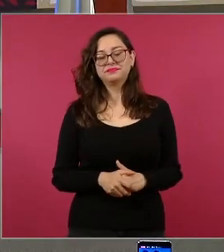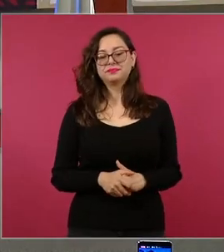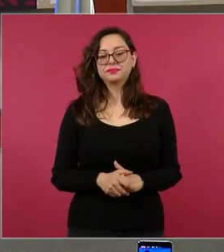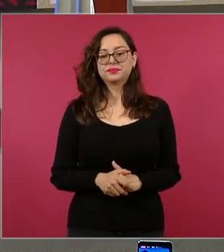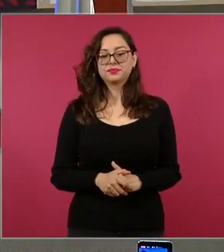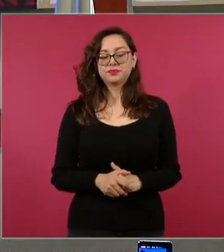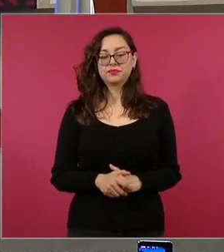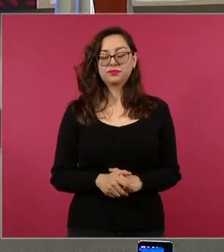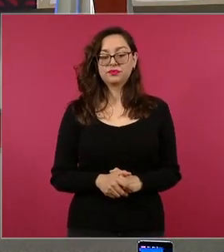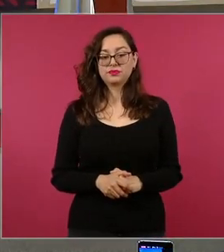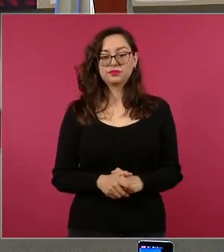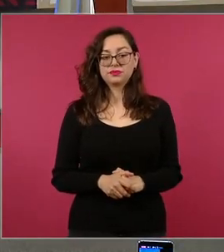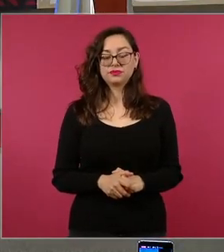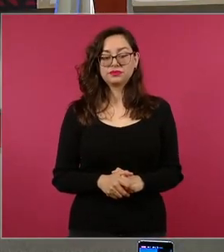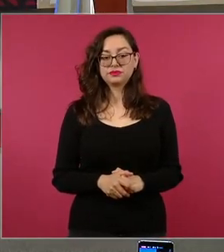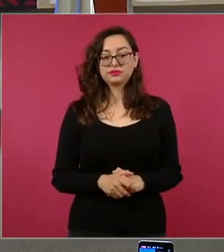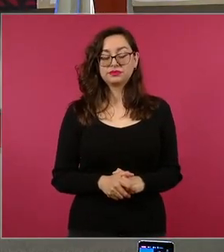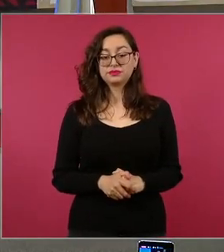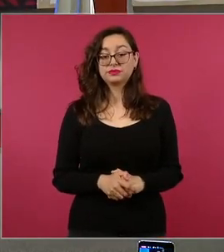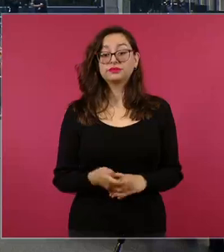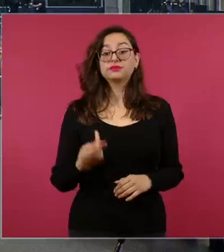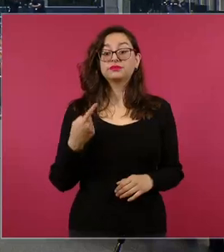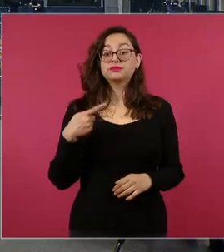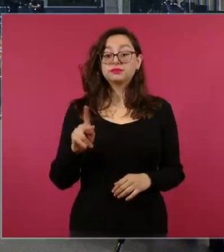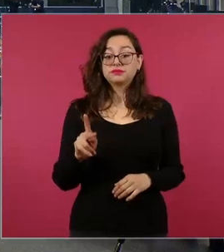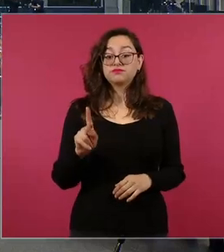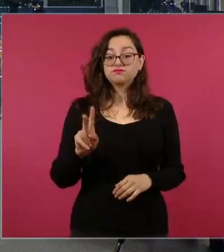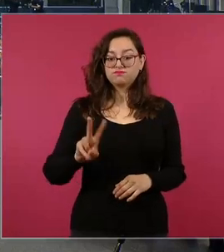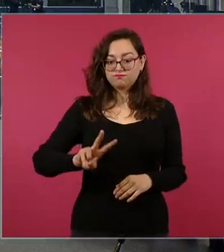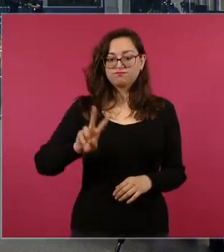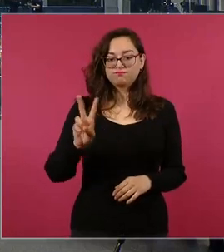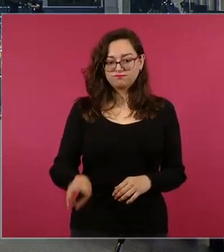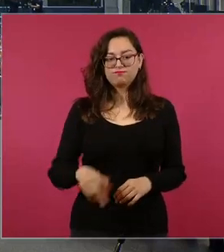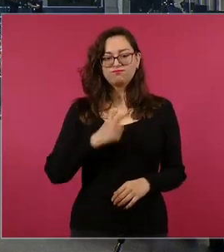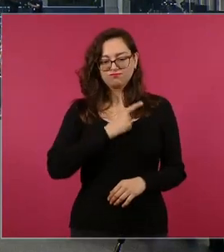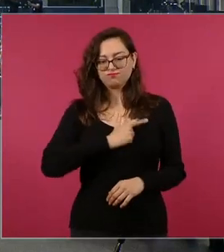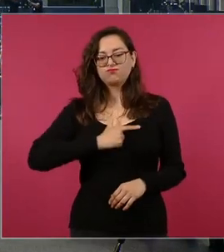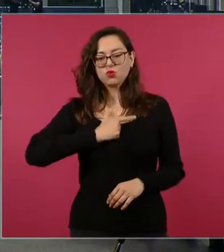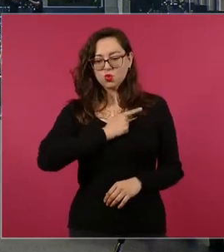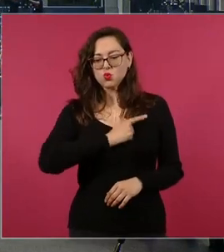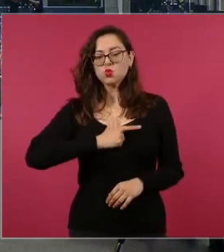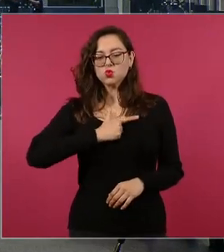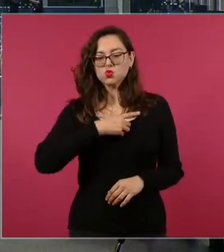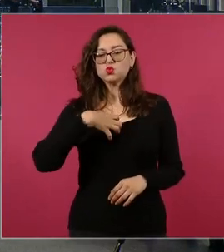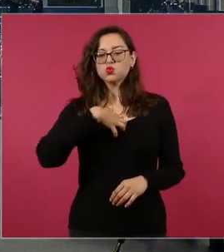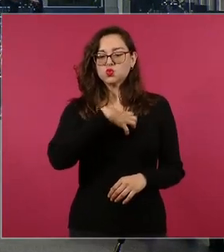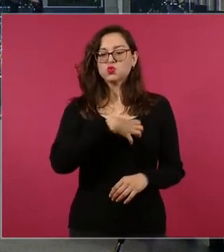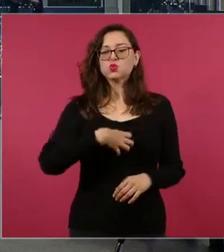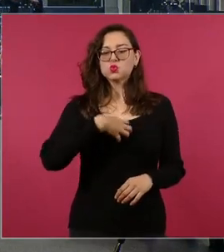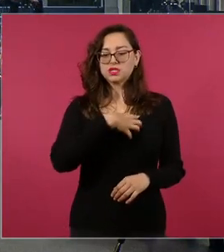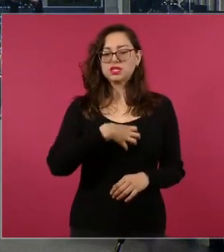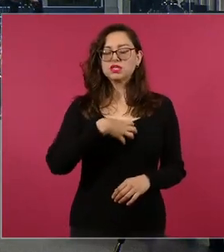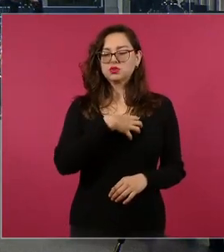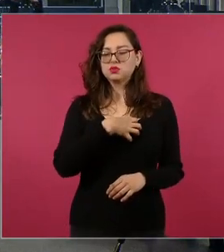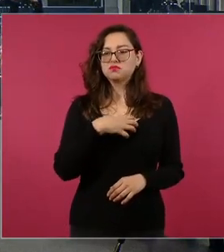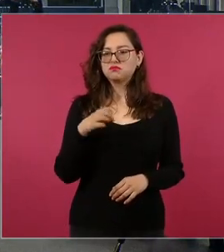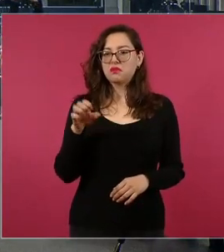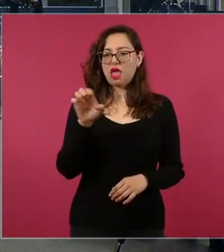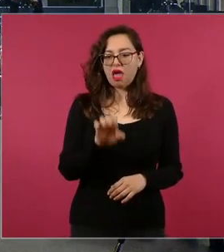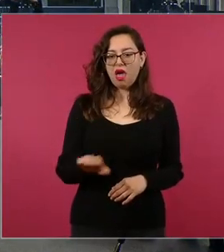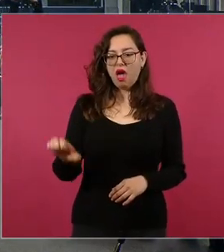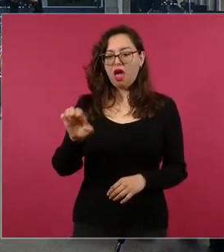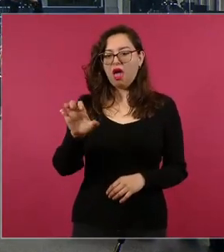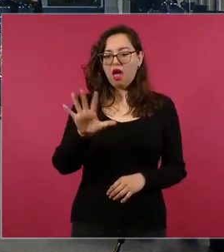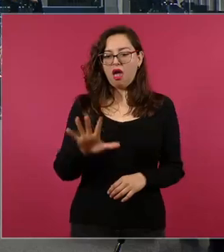Pero la verdad, me da mucho gusto por Europa, que